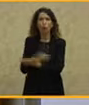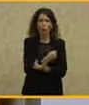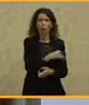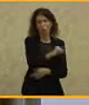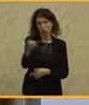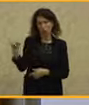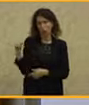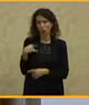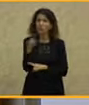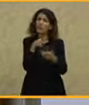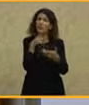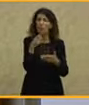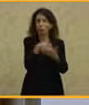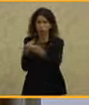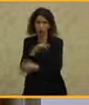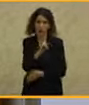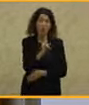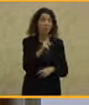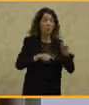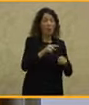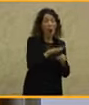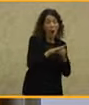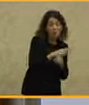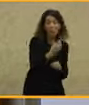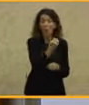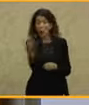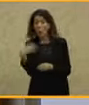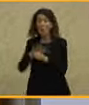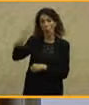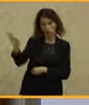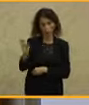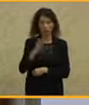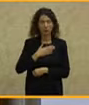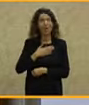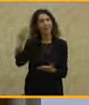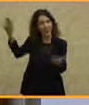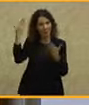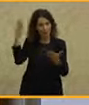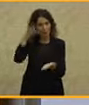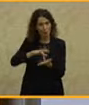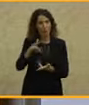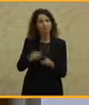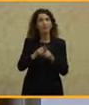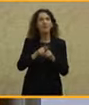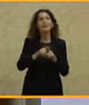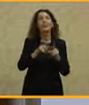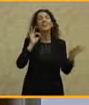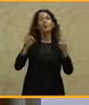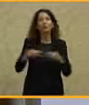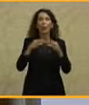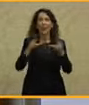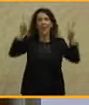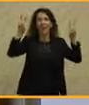como sabéis, dificultades, unos en un campo y otros en otro. Por eso mi felicitación a la Rueda Teatro